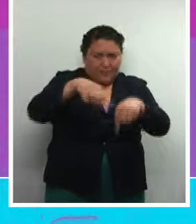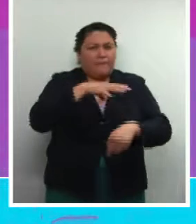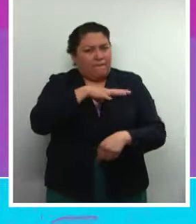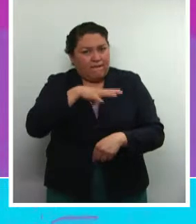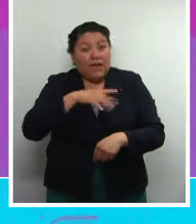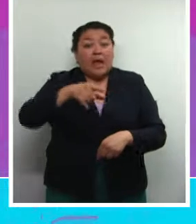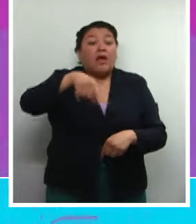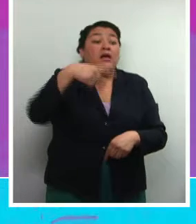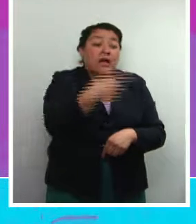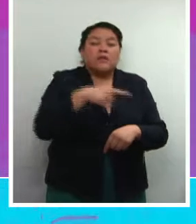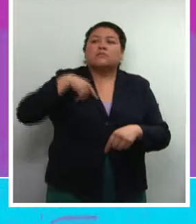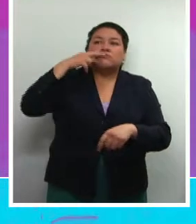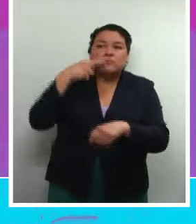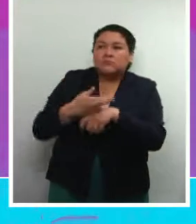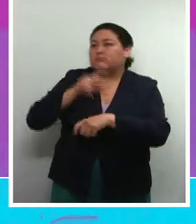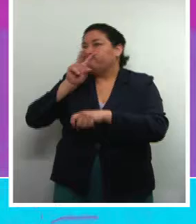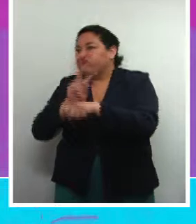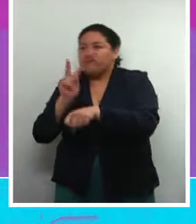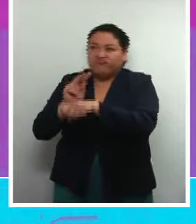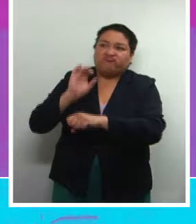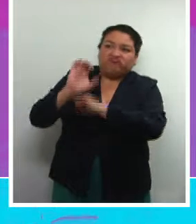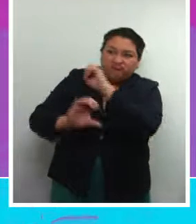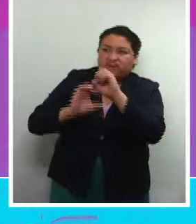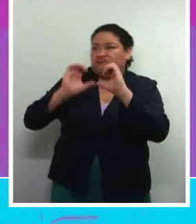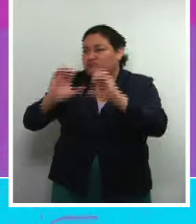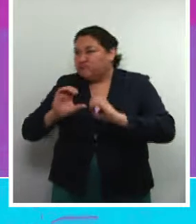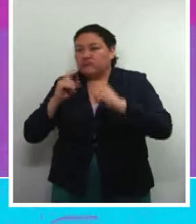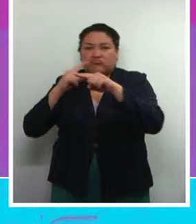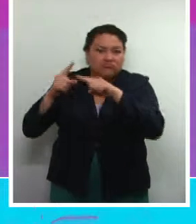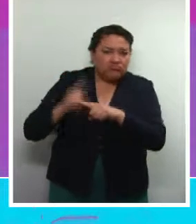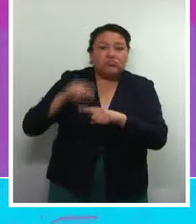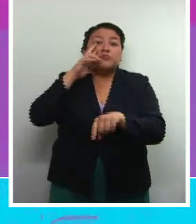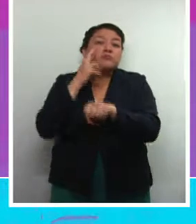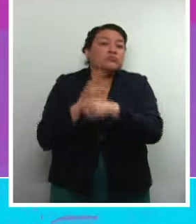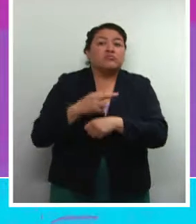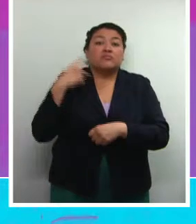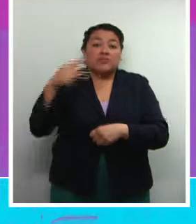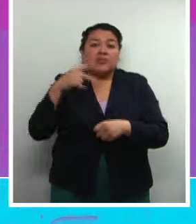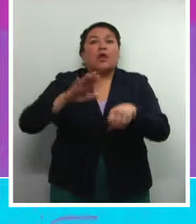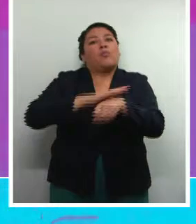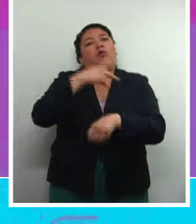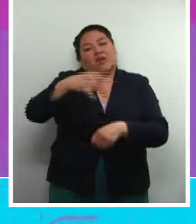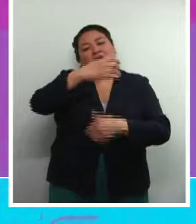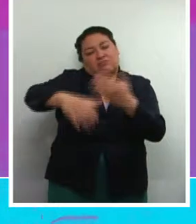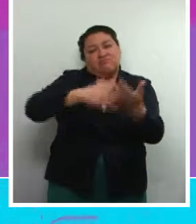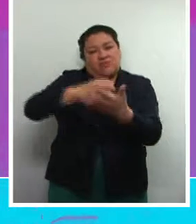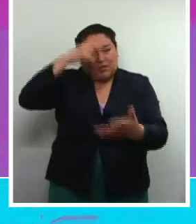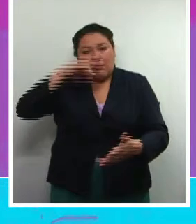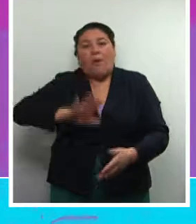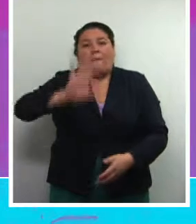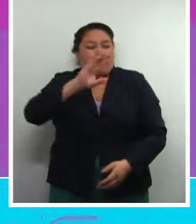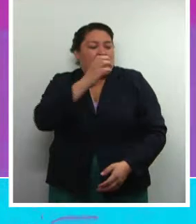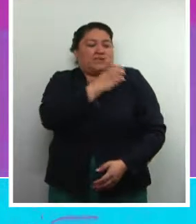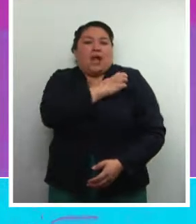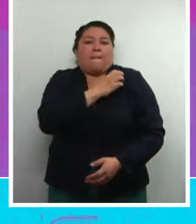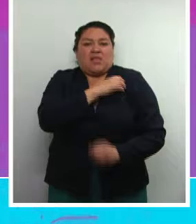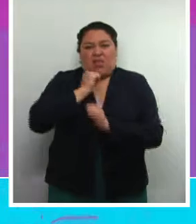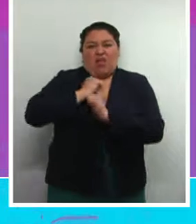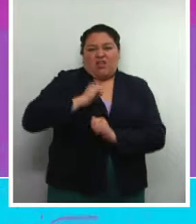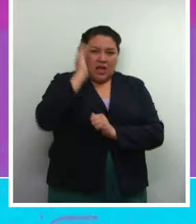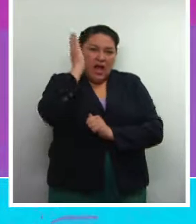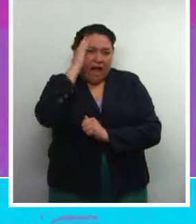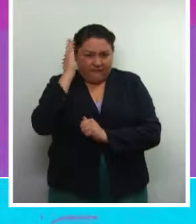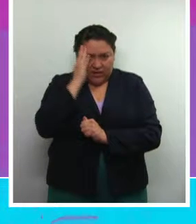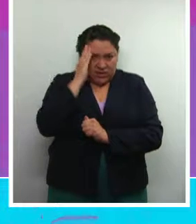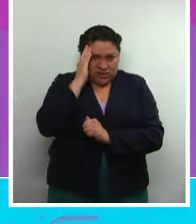responsabilidades y derechos de la ciudad en el Estatuto de Capitalidad que regirá las relaciones de